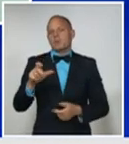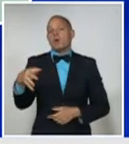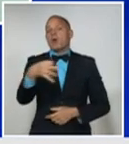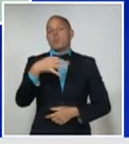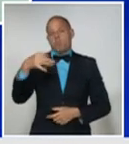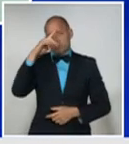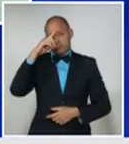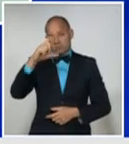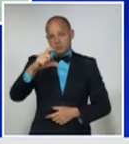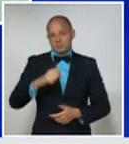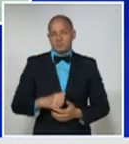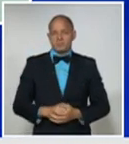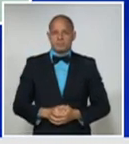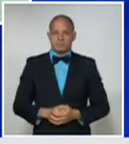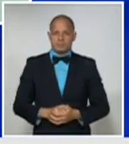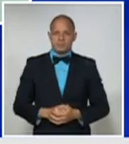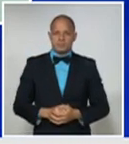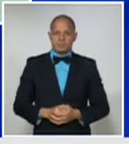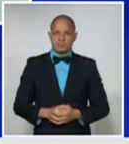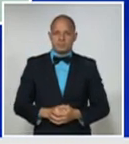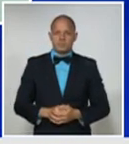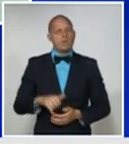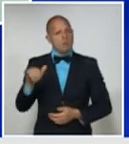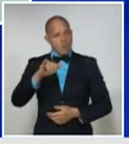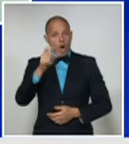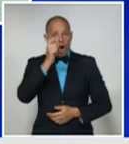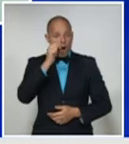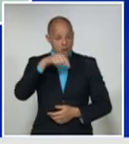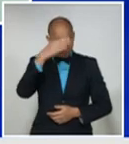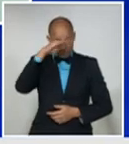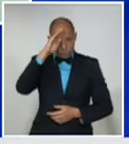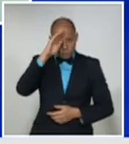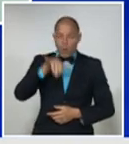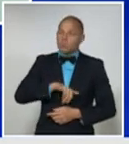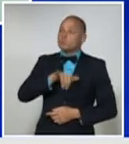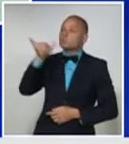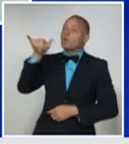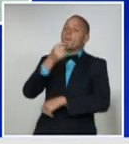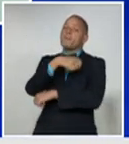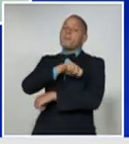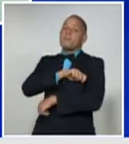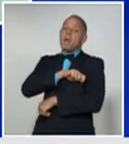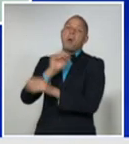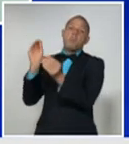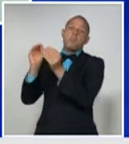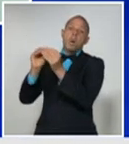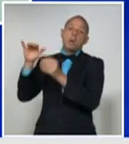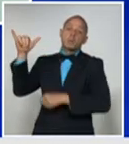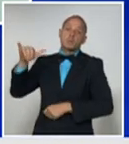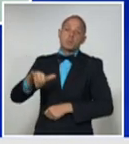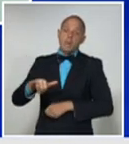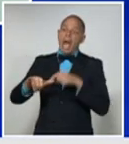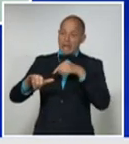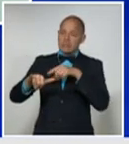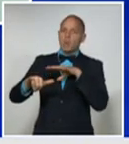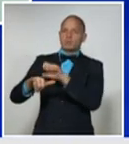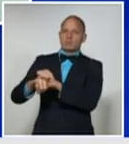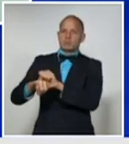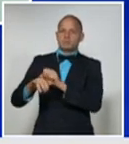Clara, viajero cubano procedente de España. En Ciego de Ávila se confirma un